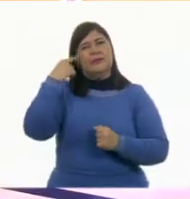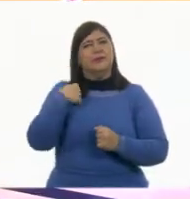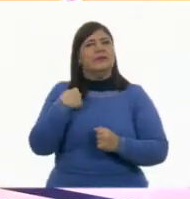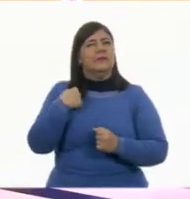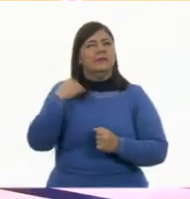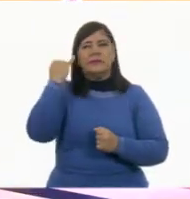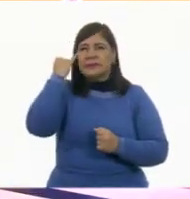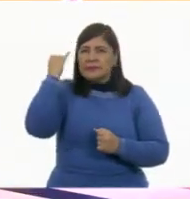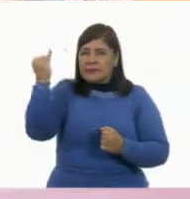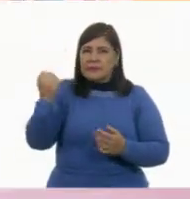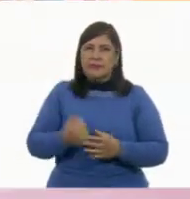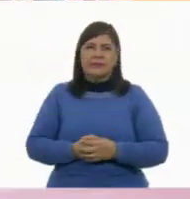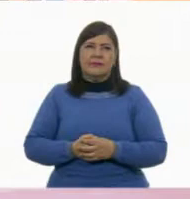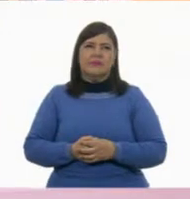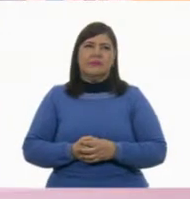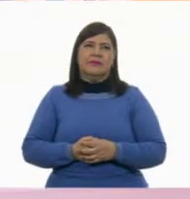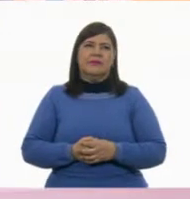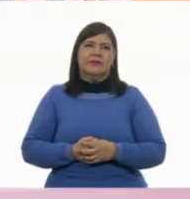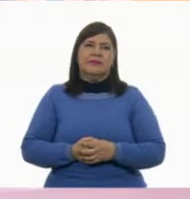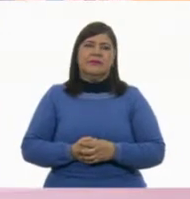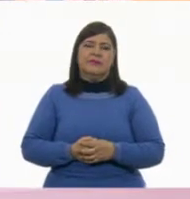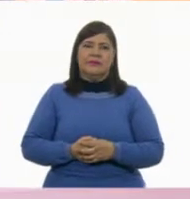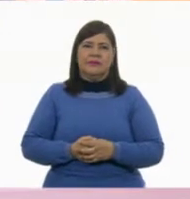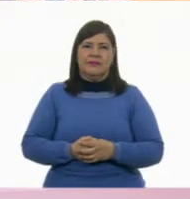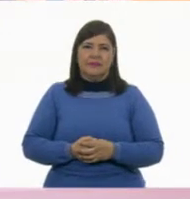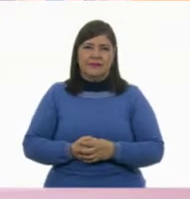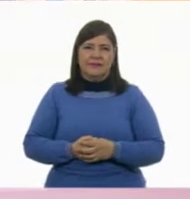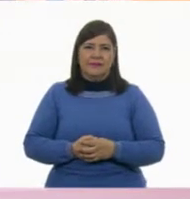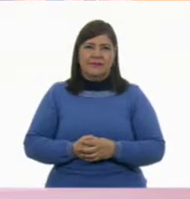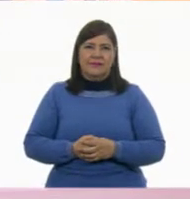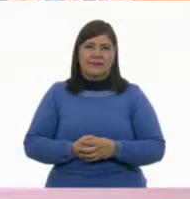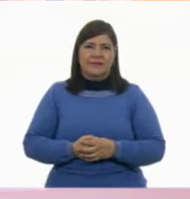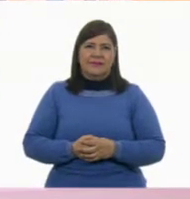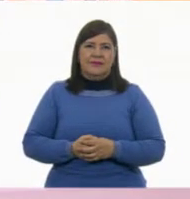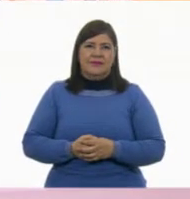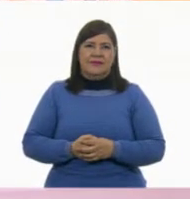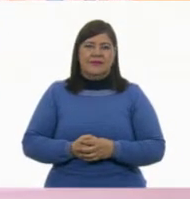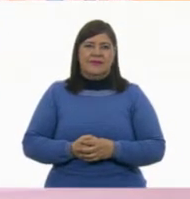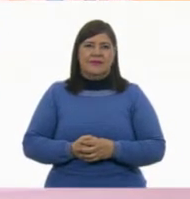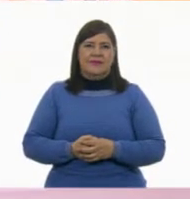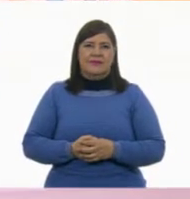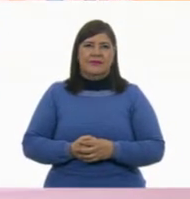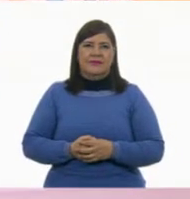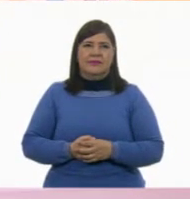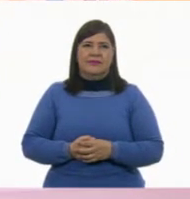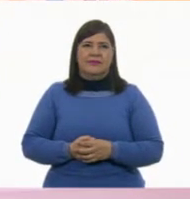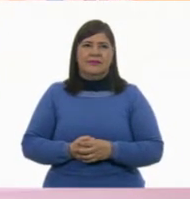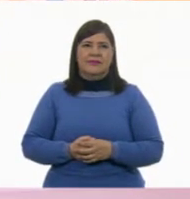ocurre que hagamos, a ver,